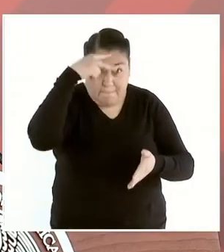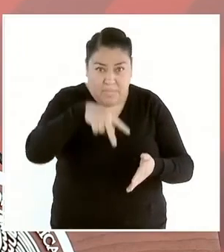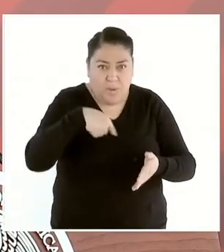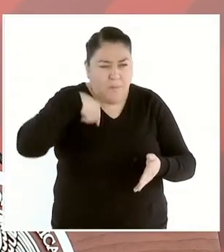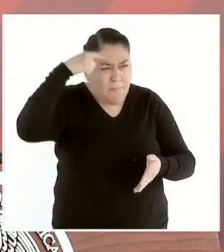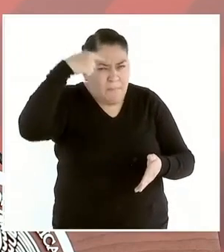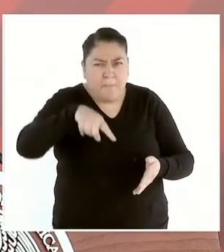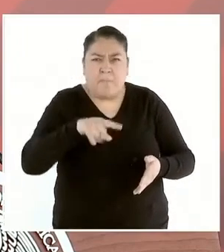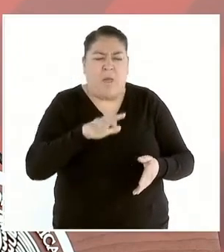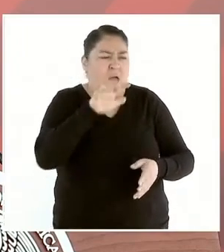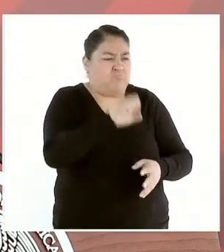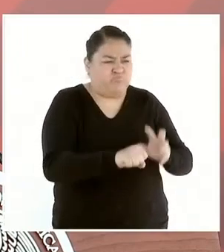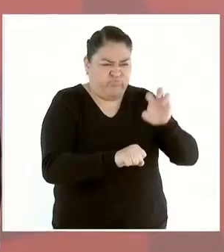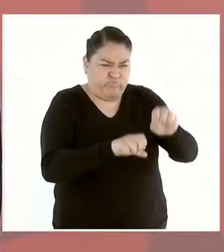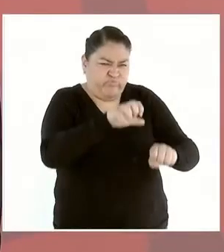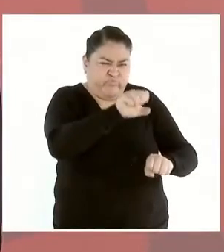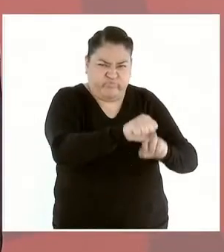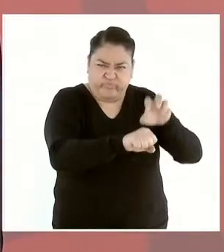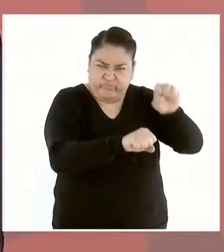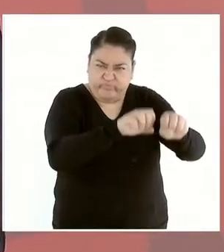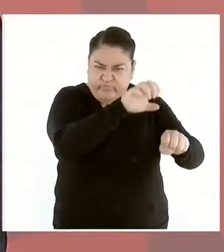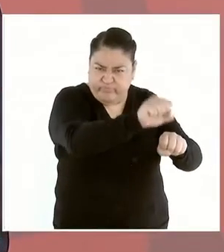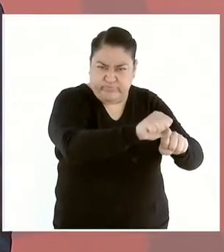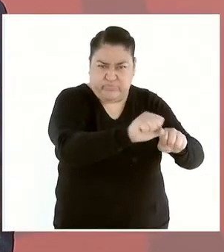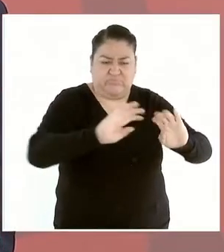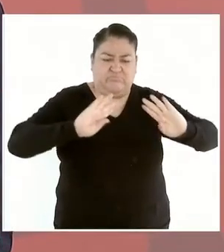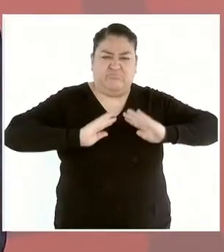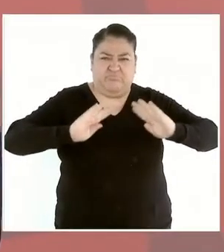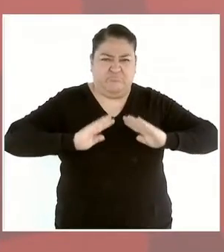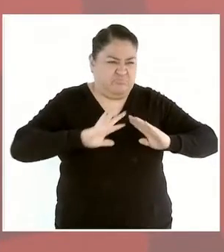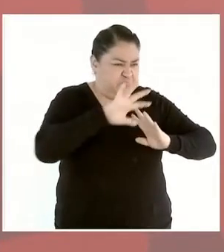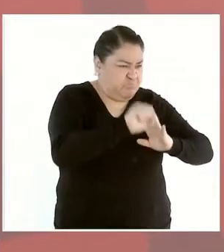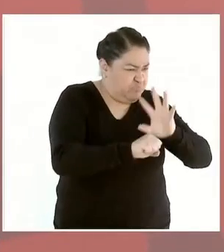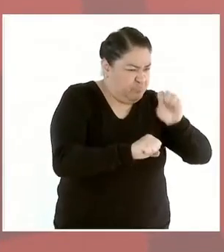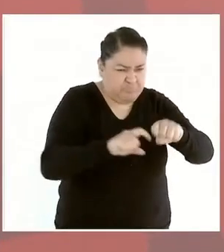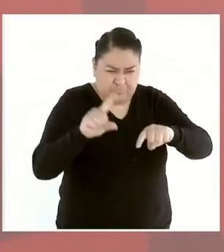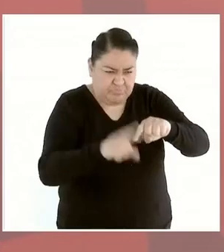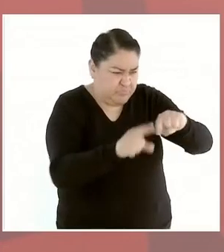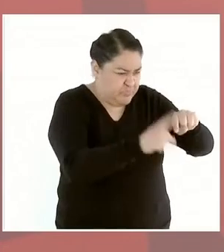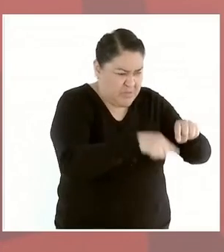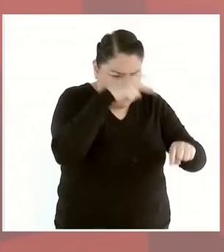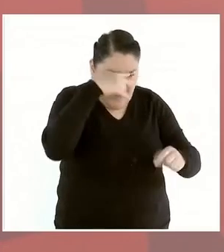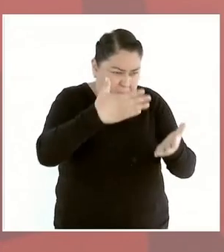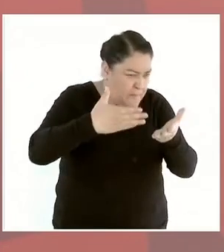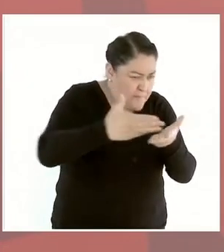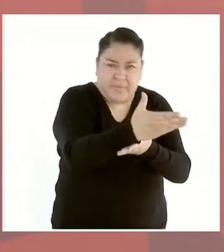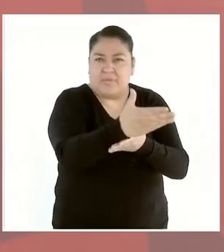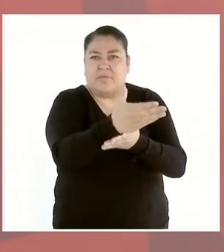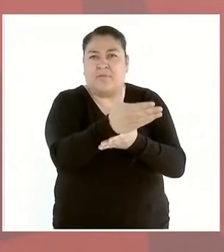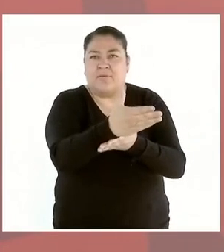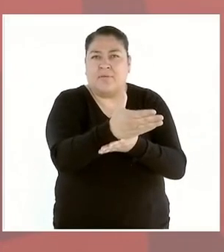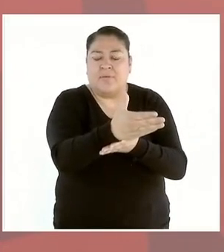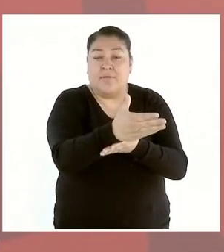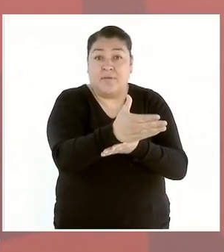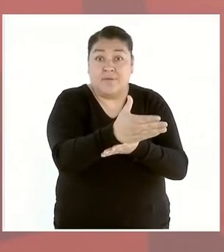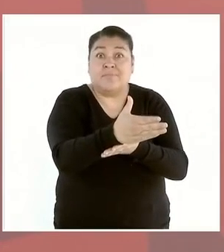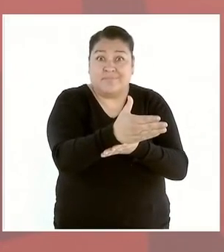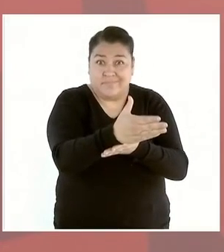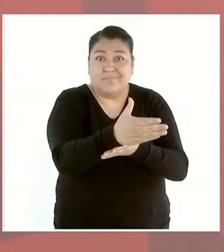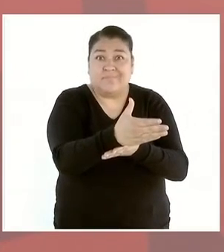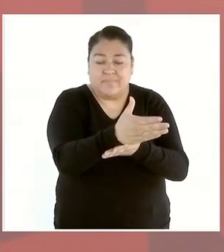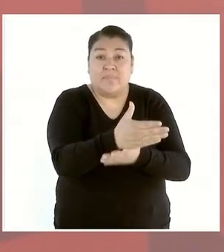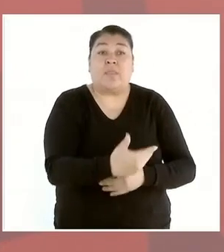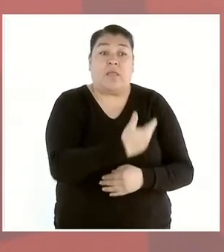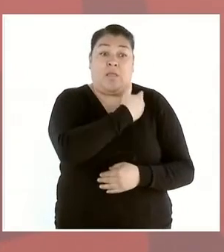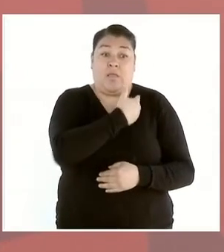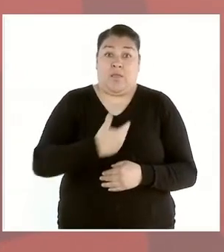fortalezas y posiciones militares en nuestro país el